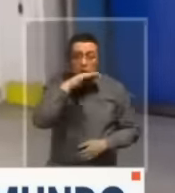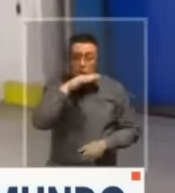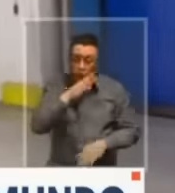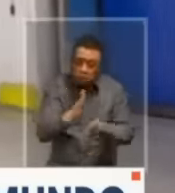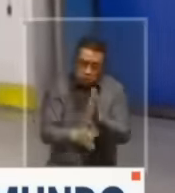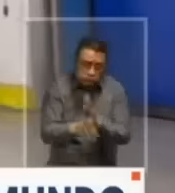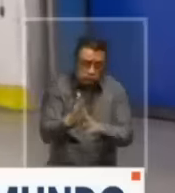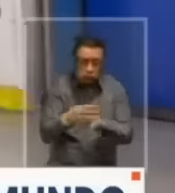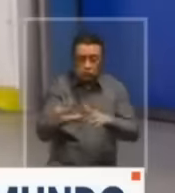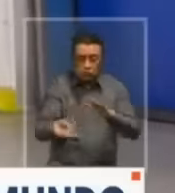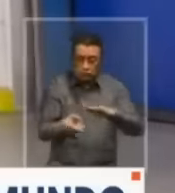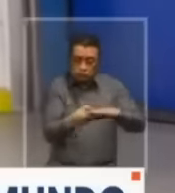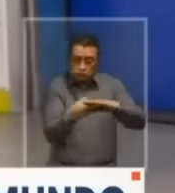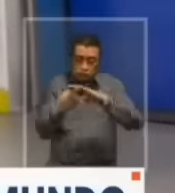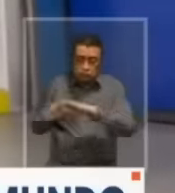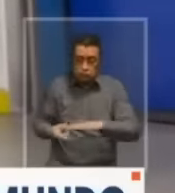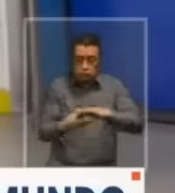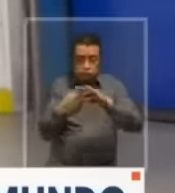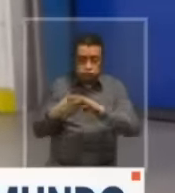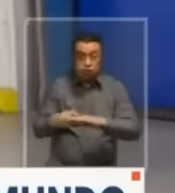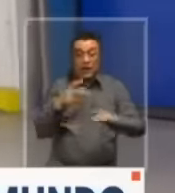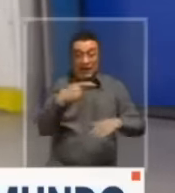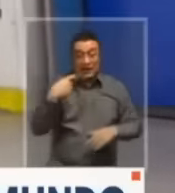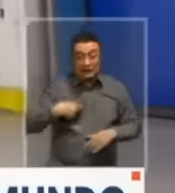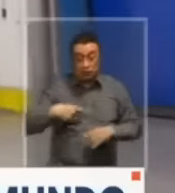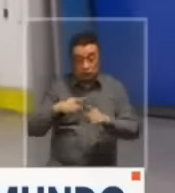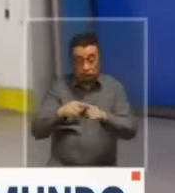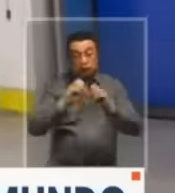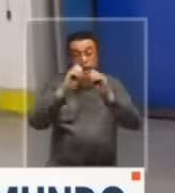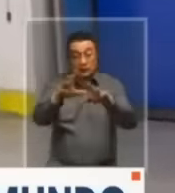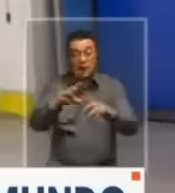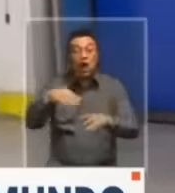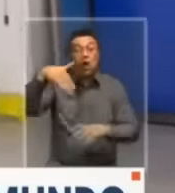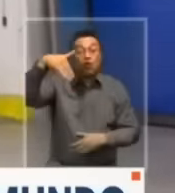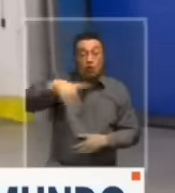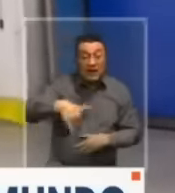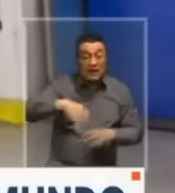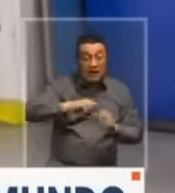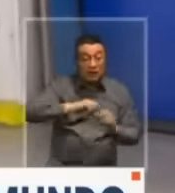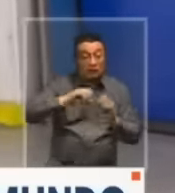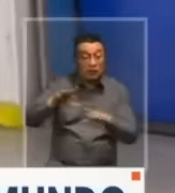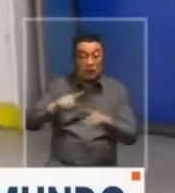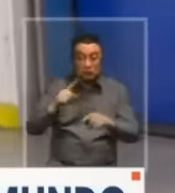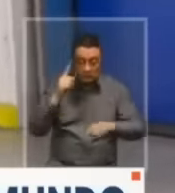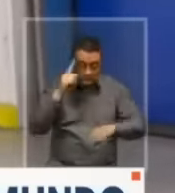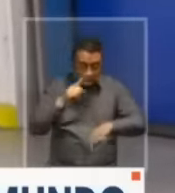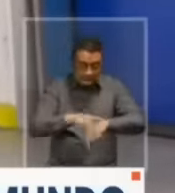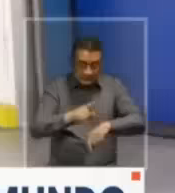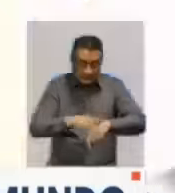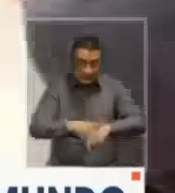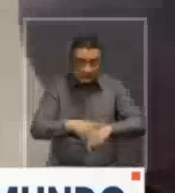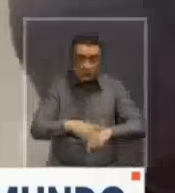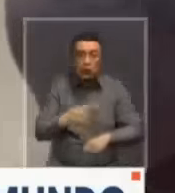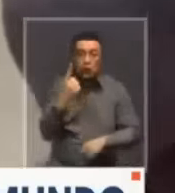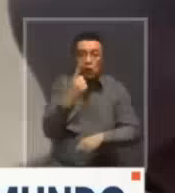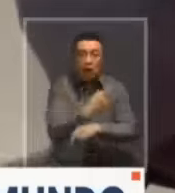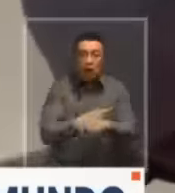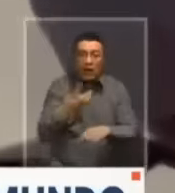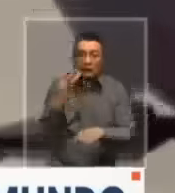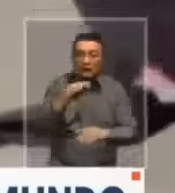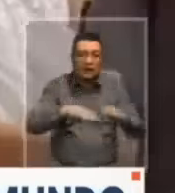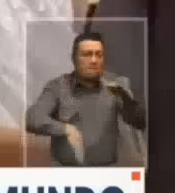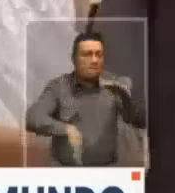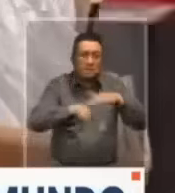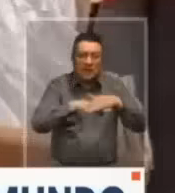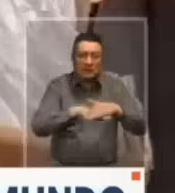la carga que va de Estados Unidos a Sudamérica y todo ese proceso buscamos que se haga en hora 30. Y llegamos